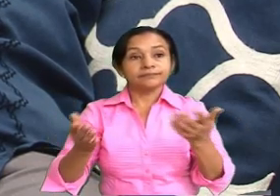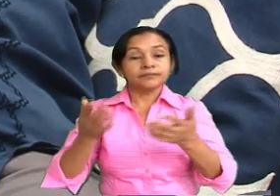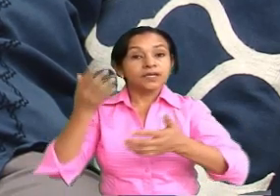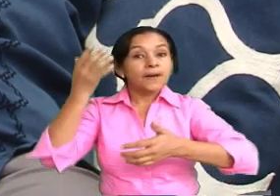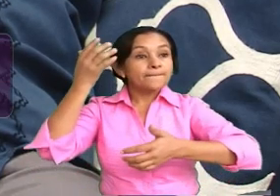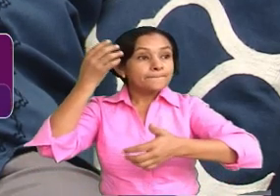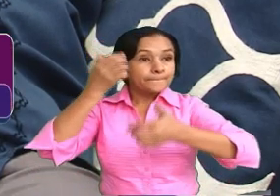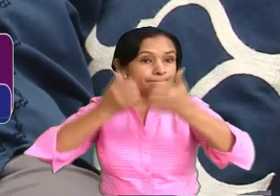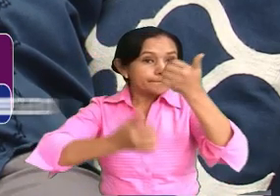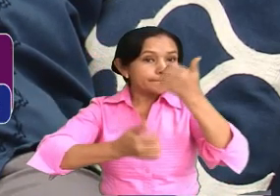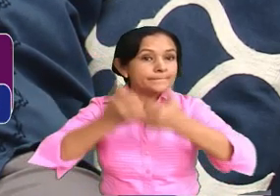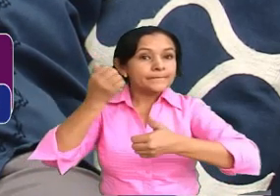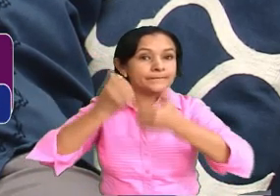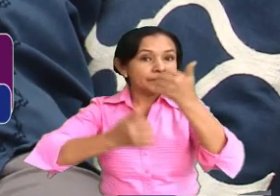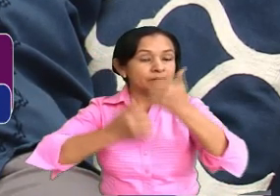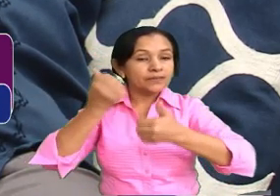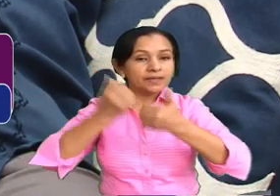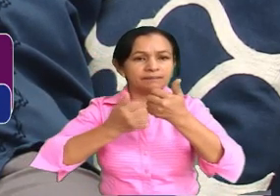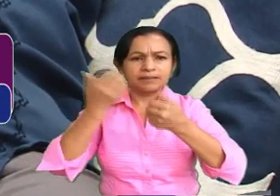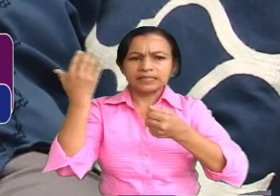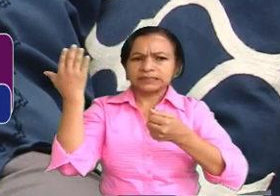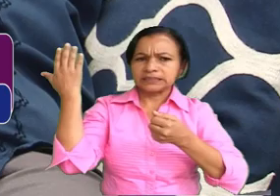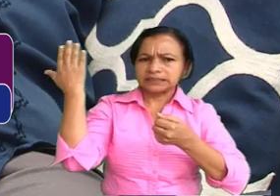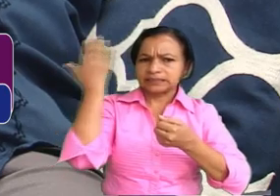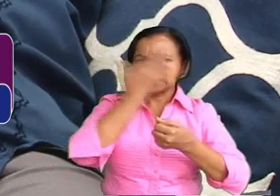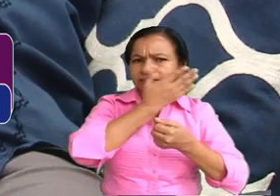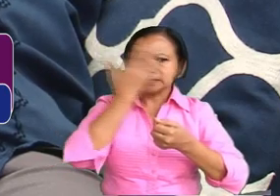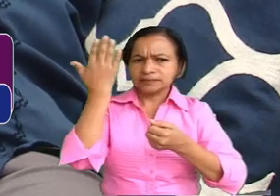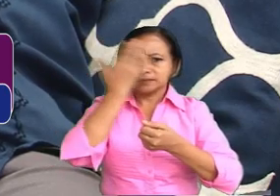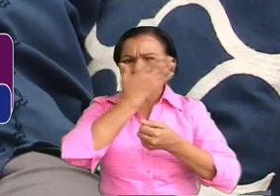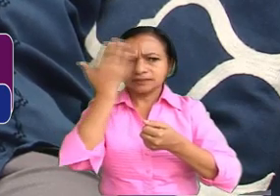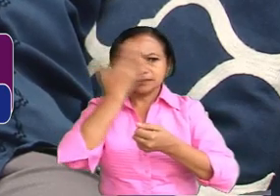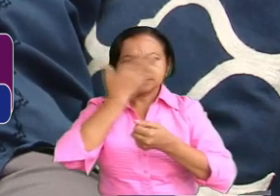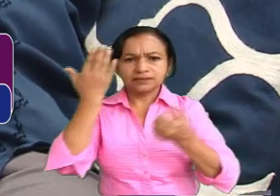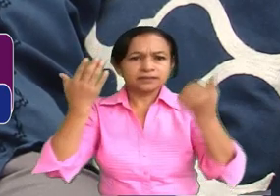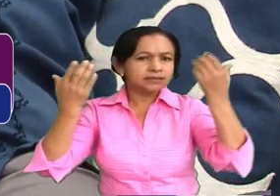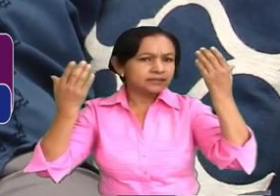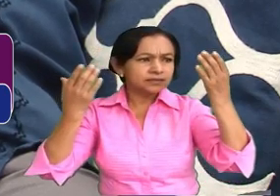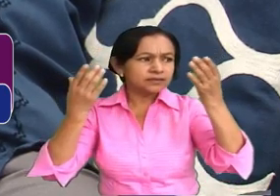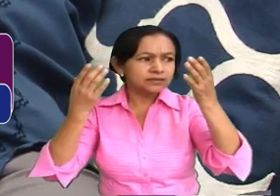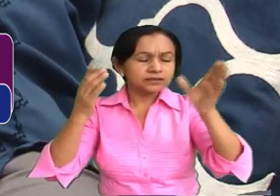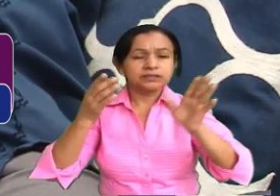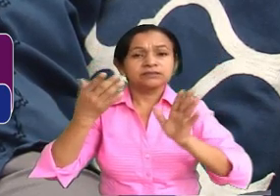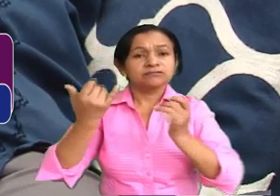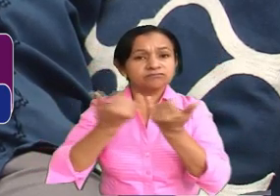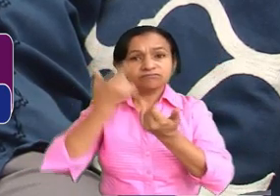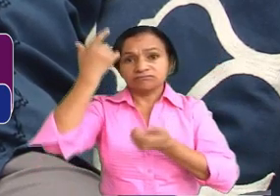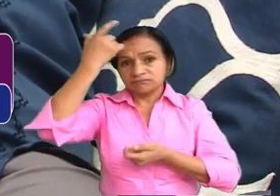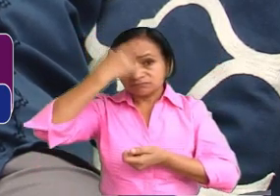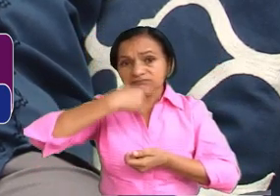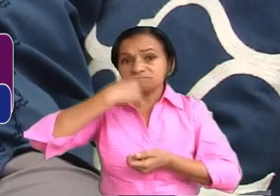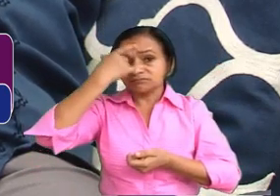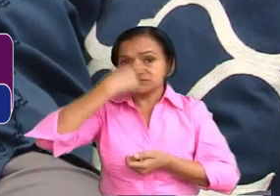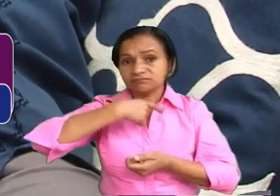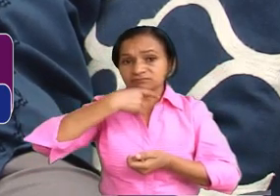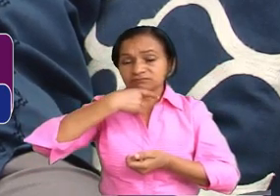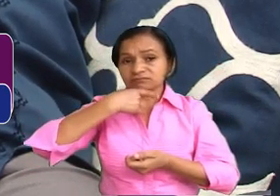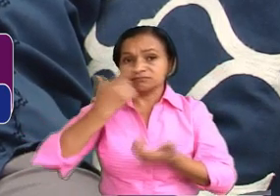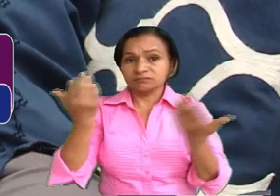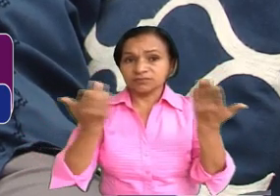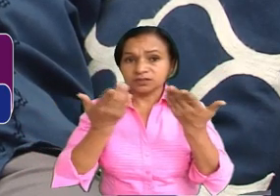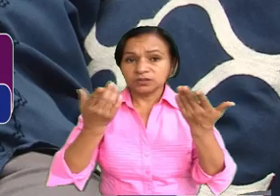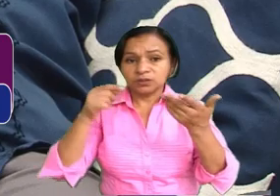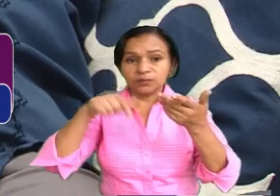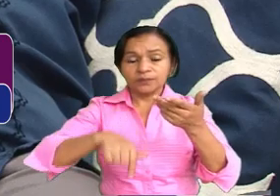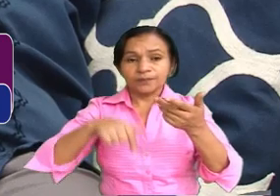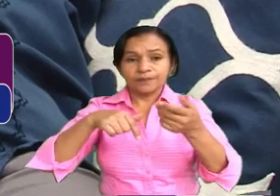problemas raciales es serio. Es un problema bastante serio porque es un problema que se da no solamente